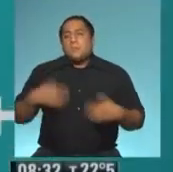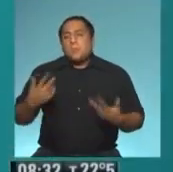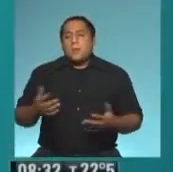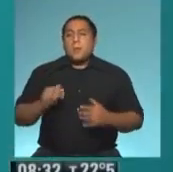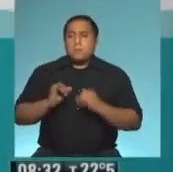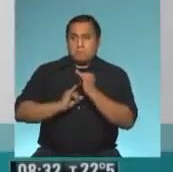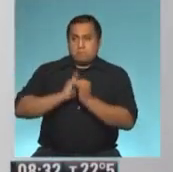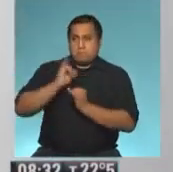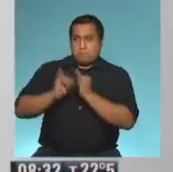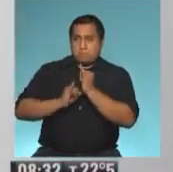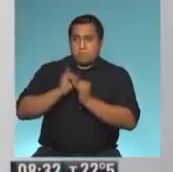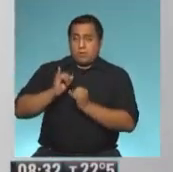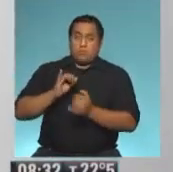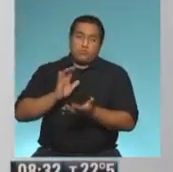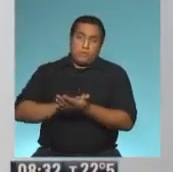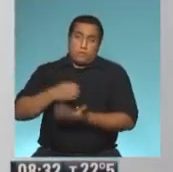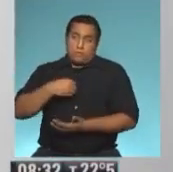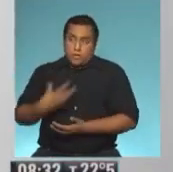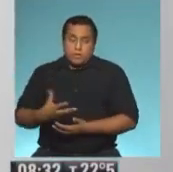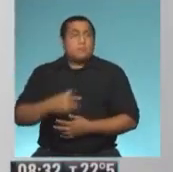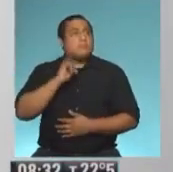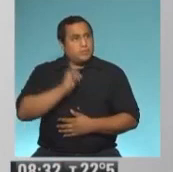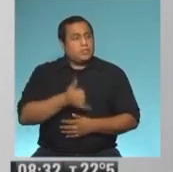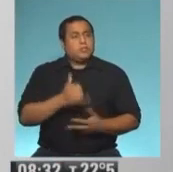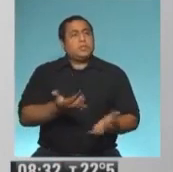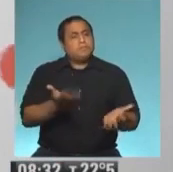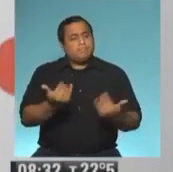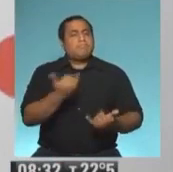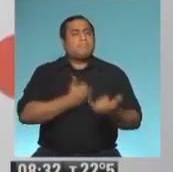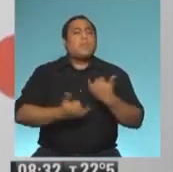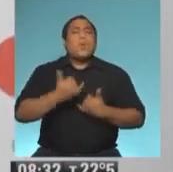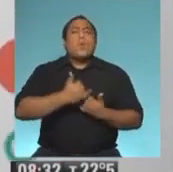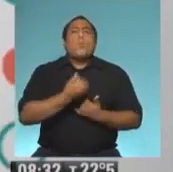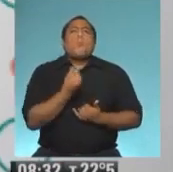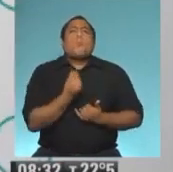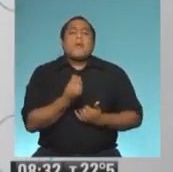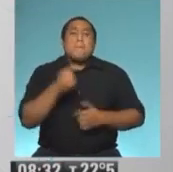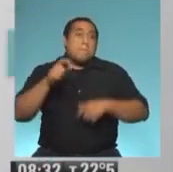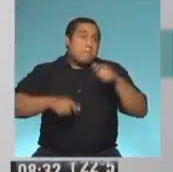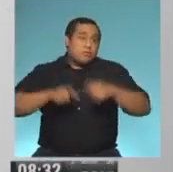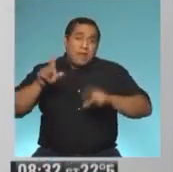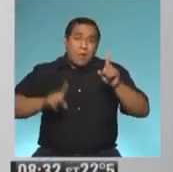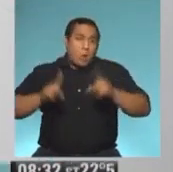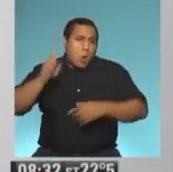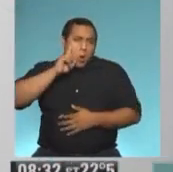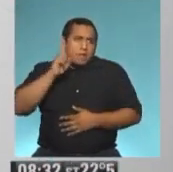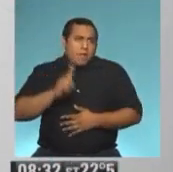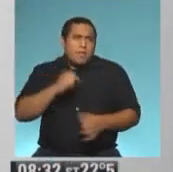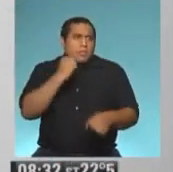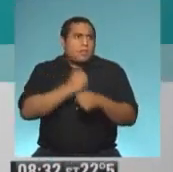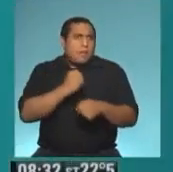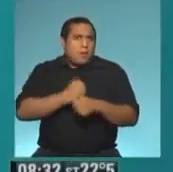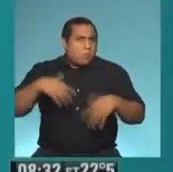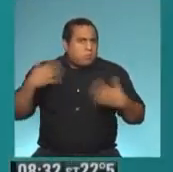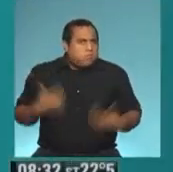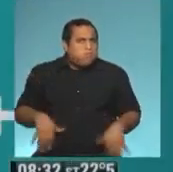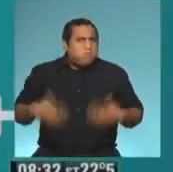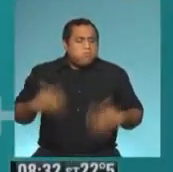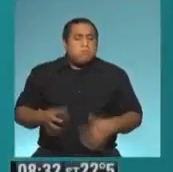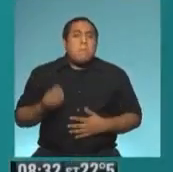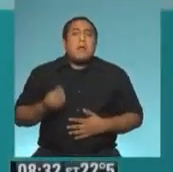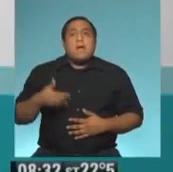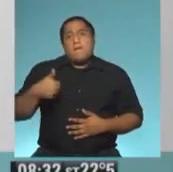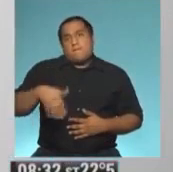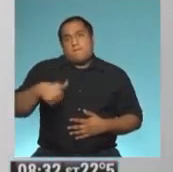te comento del voluntariado. Sí, por favor, porque, a ver, hay mucha gente que todavía no sabe de este trabajo enorme que se está haciendo para